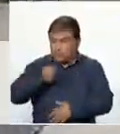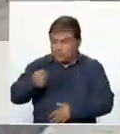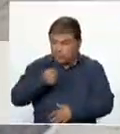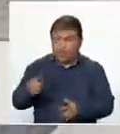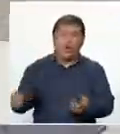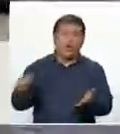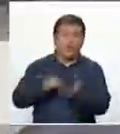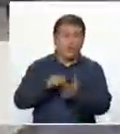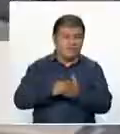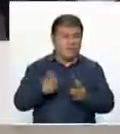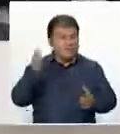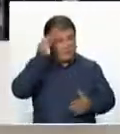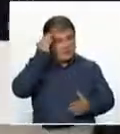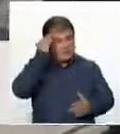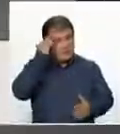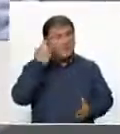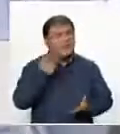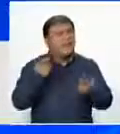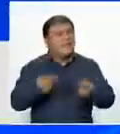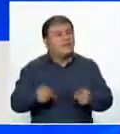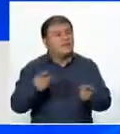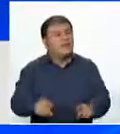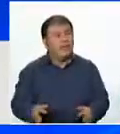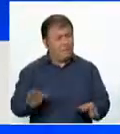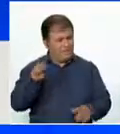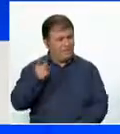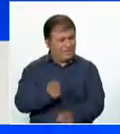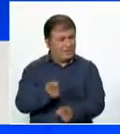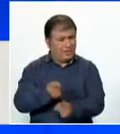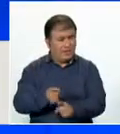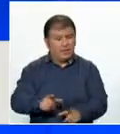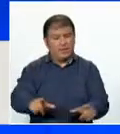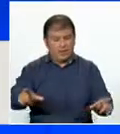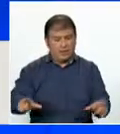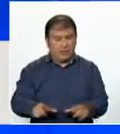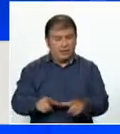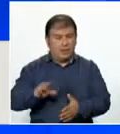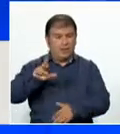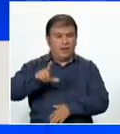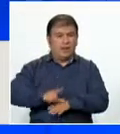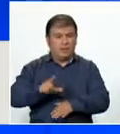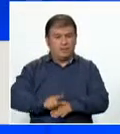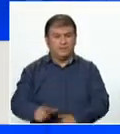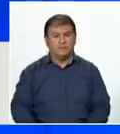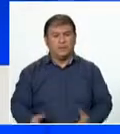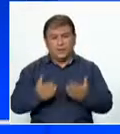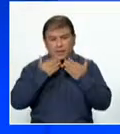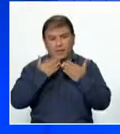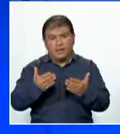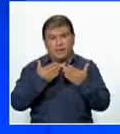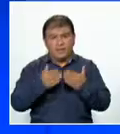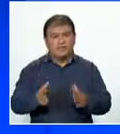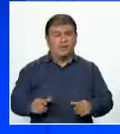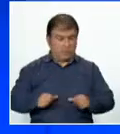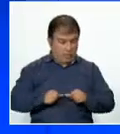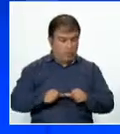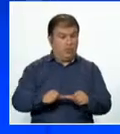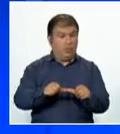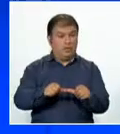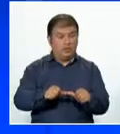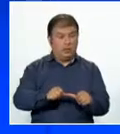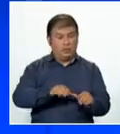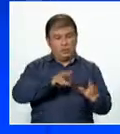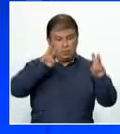comunicaremos nuevamente para saber qué es lo que ha pasado exactamente en el Jirón de la Unión. Bien. Gracias. Vamos a continuar